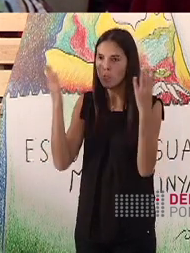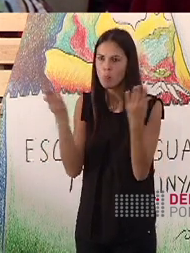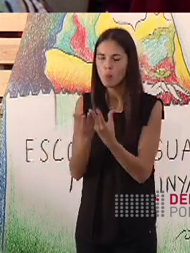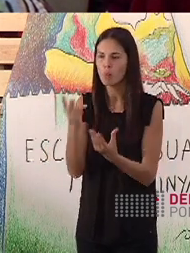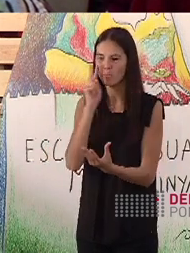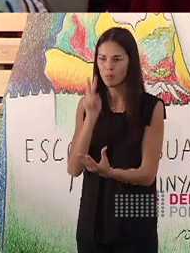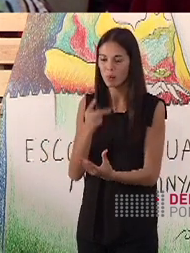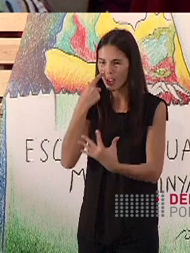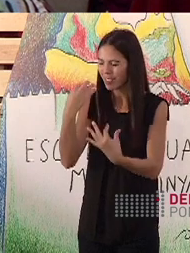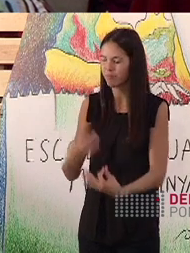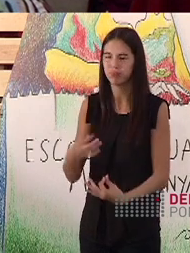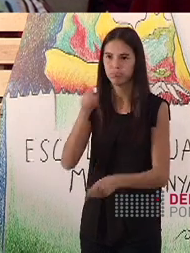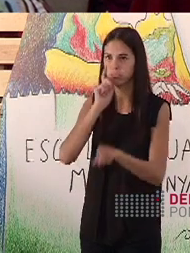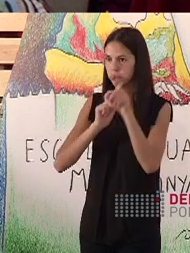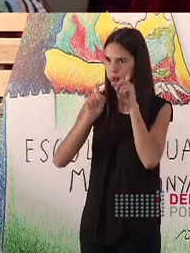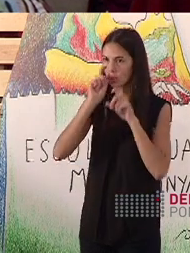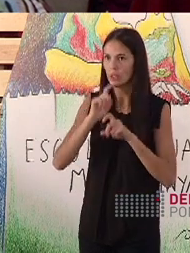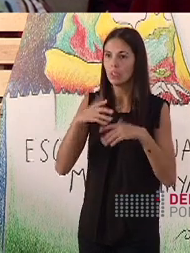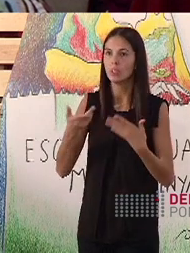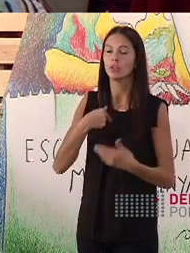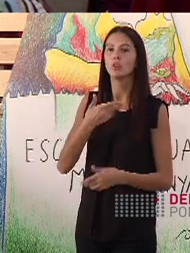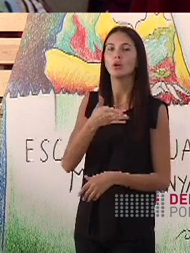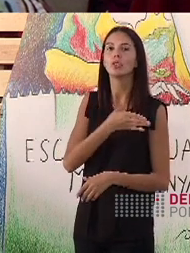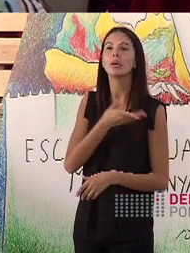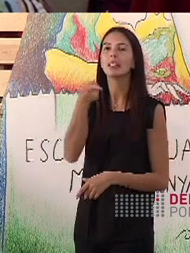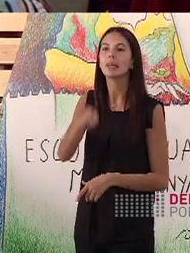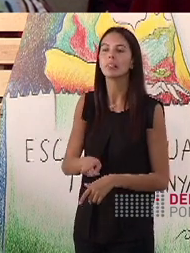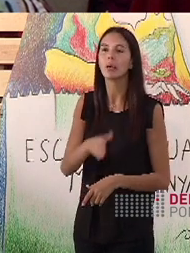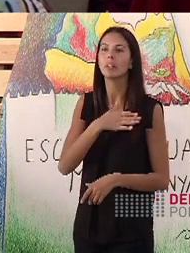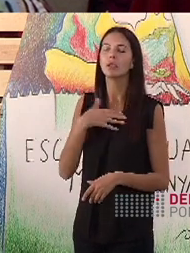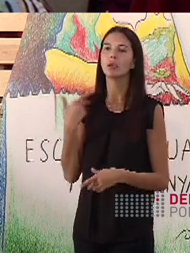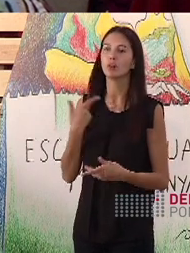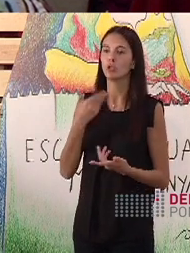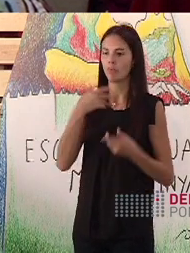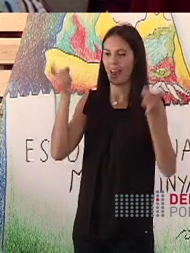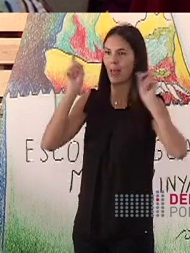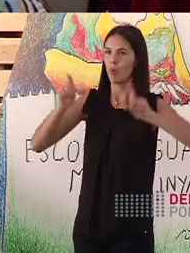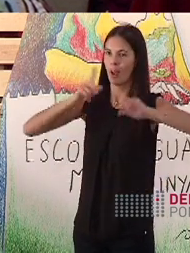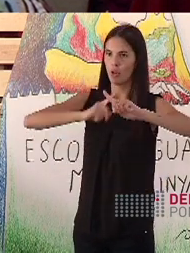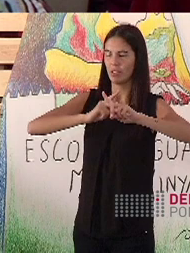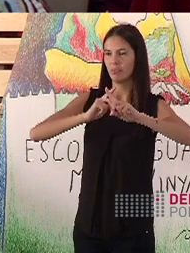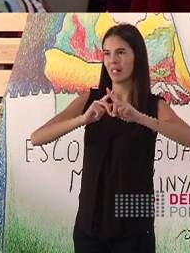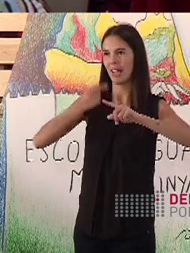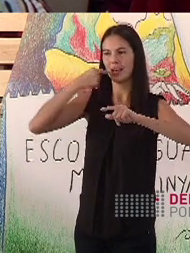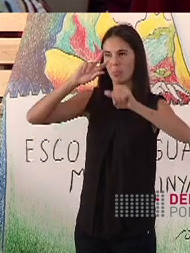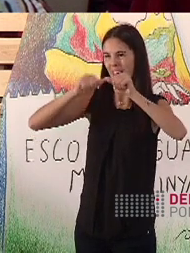delante y tal. Yo también quiero, como educadora sexual con una larga